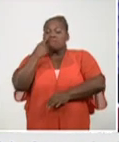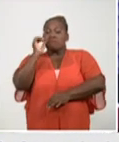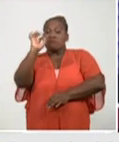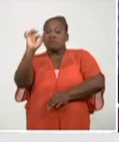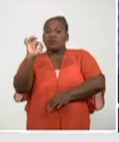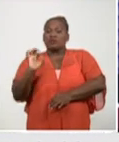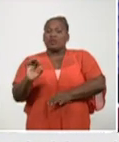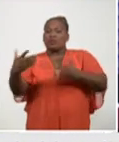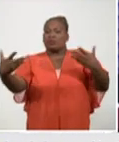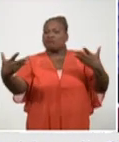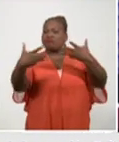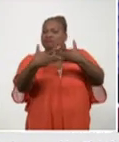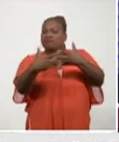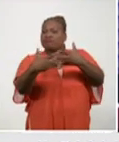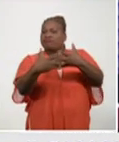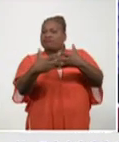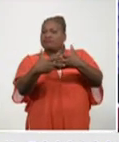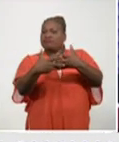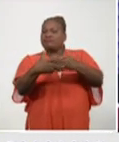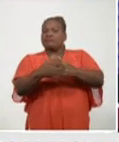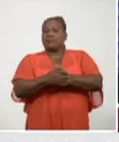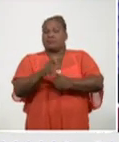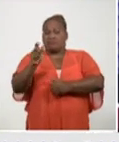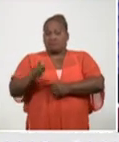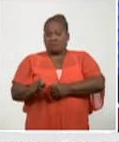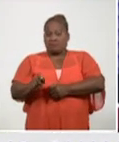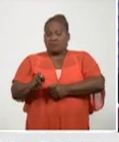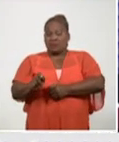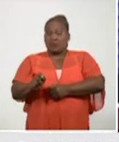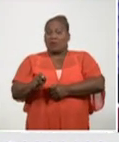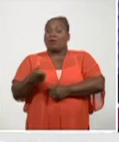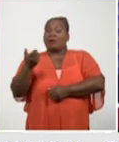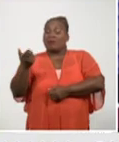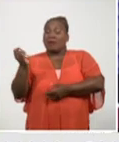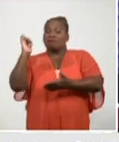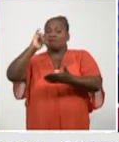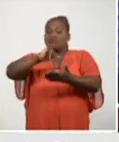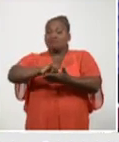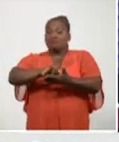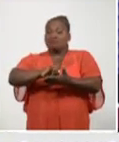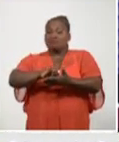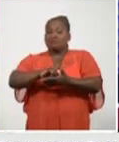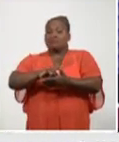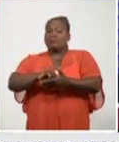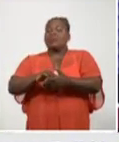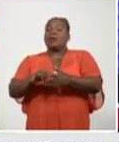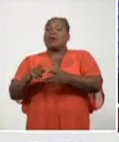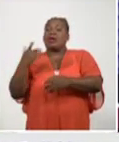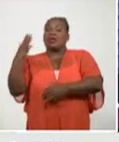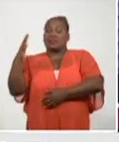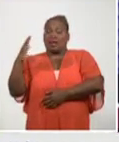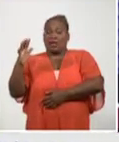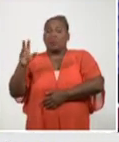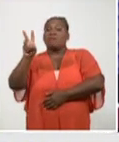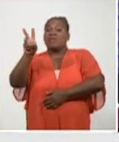relacionan con casos infectados con extranjeros, y 27 importados,